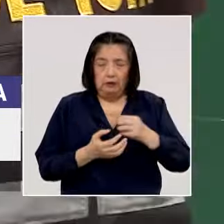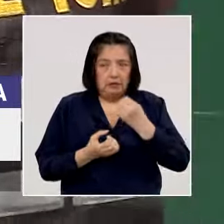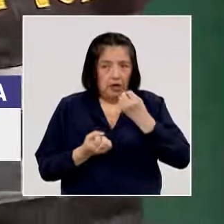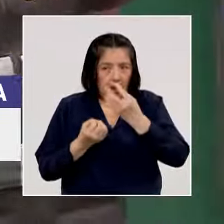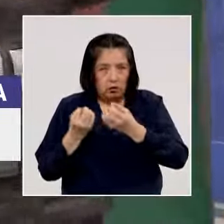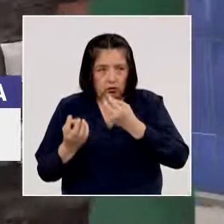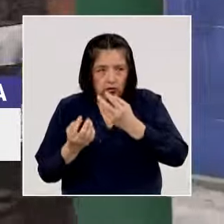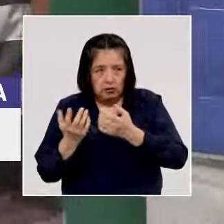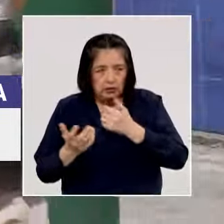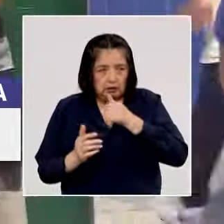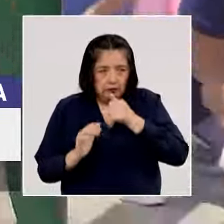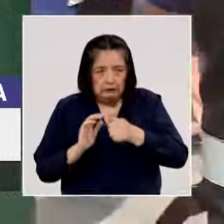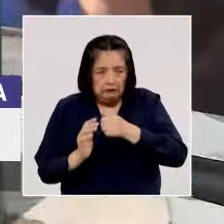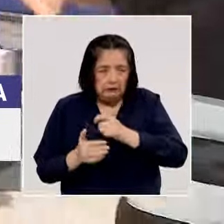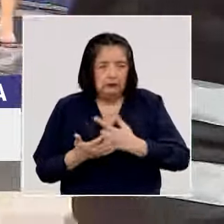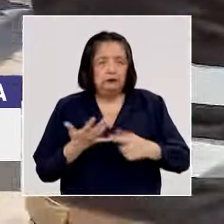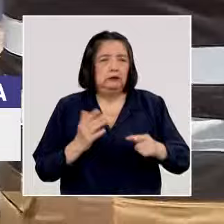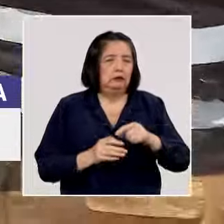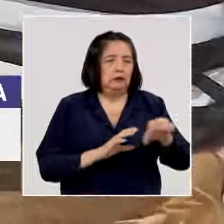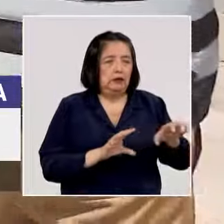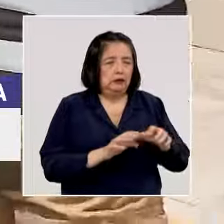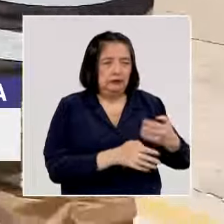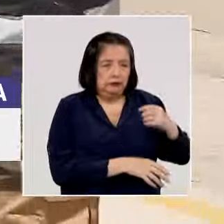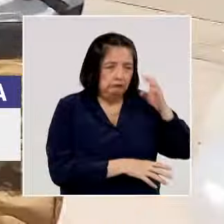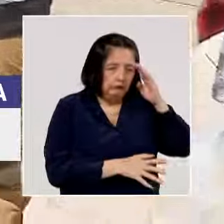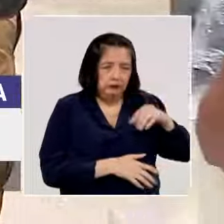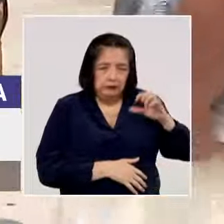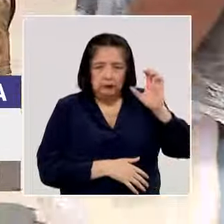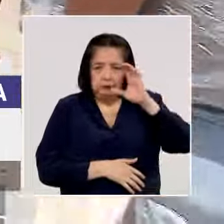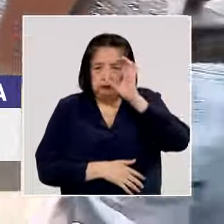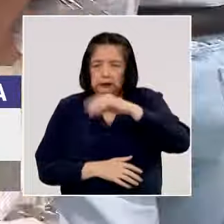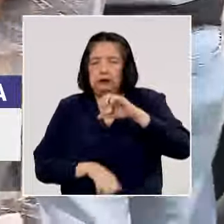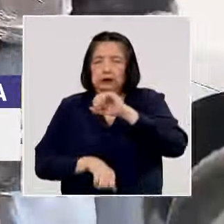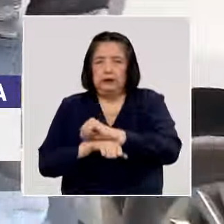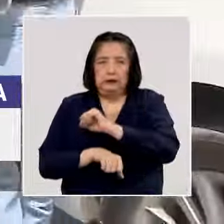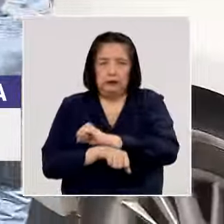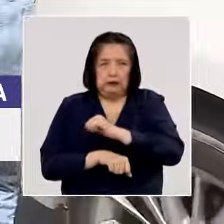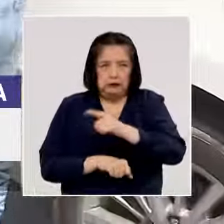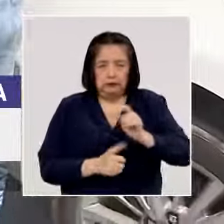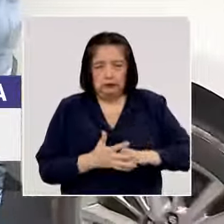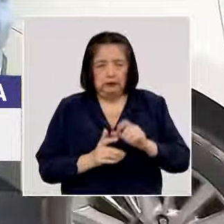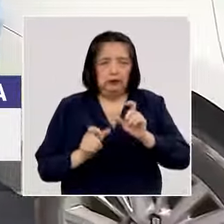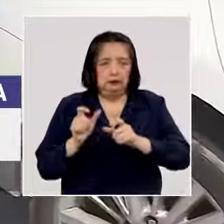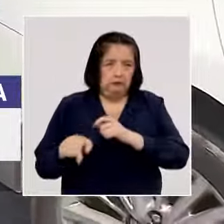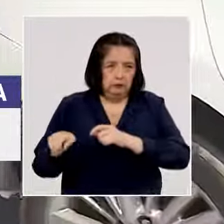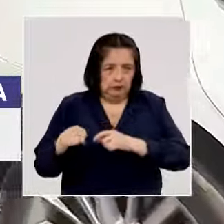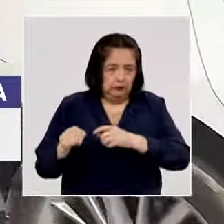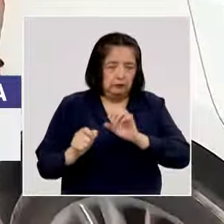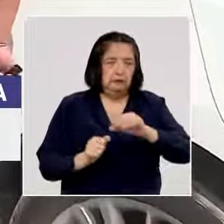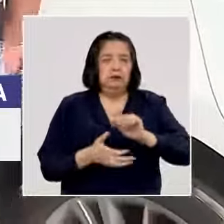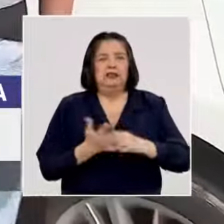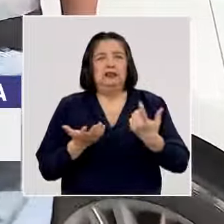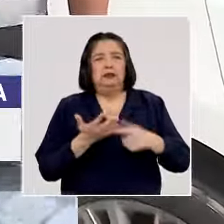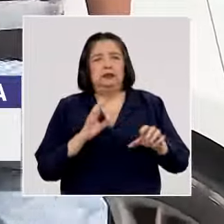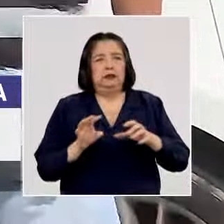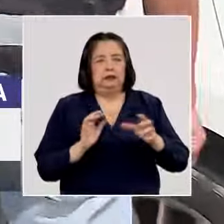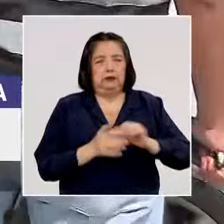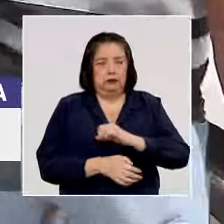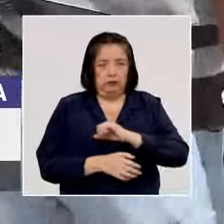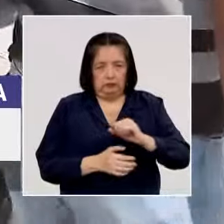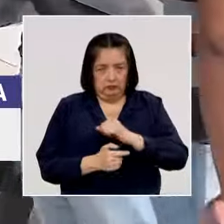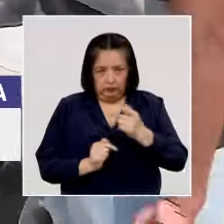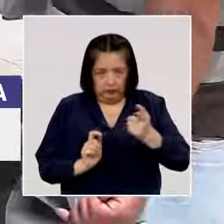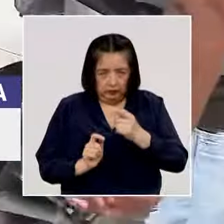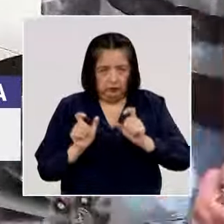y sensible respecto a las acciones de inteligencia de búsqueda y captura de estos investigados que se efectuaban justamente en contra de